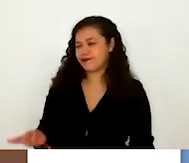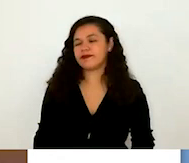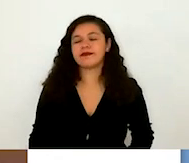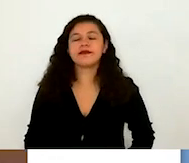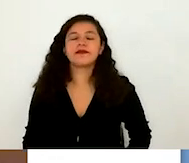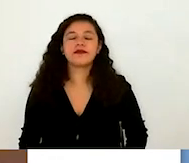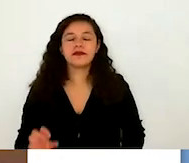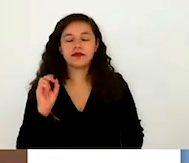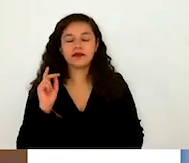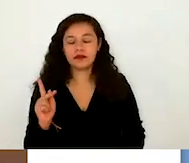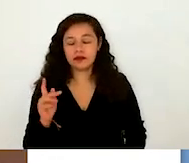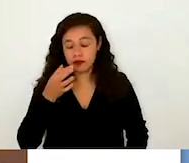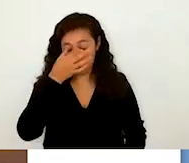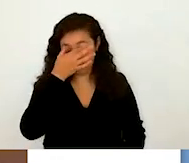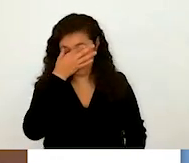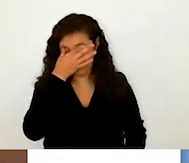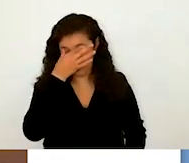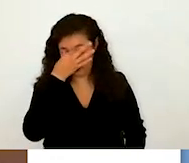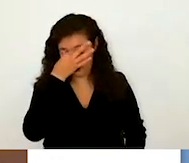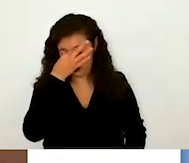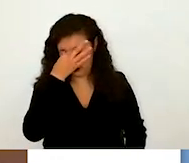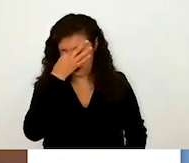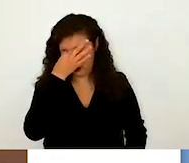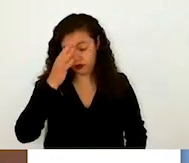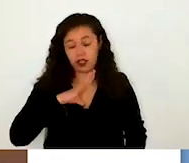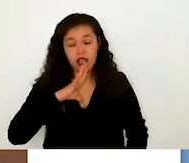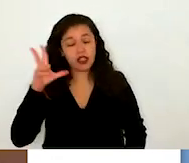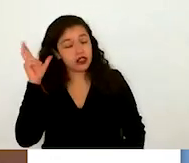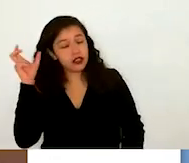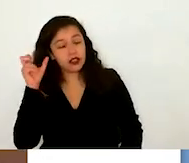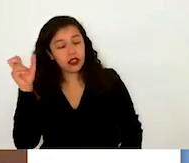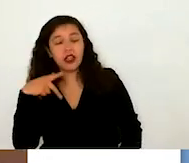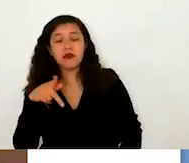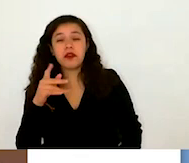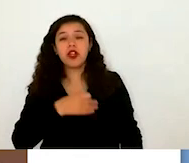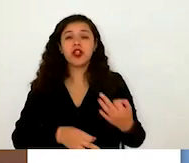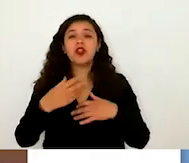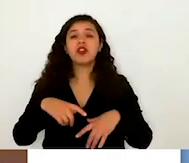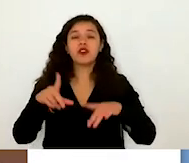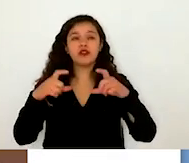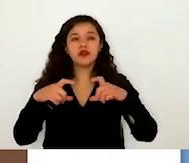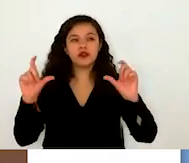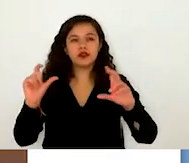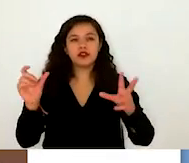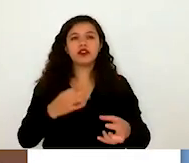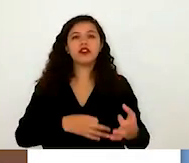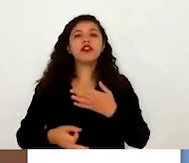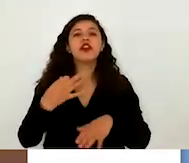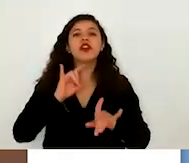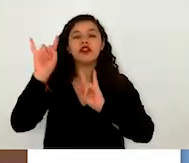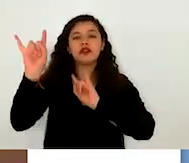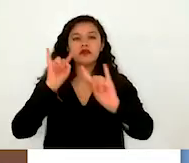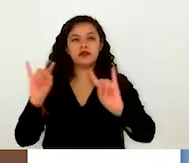sí porque si 7 hay un poco de audio pero bueno todo todo bien en los post y en todo está escrito en los postes